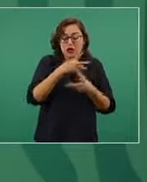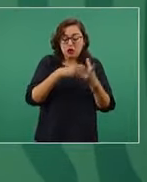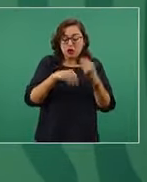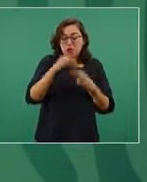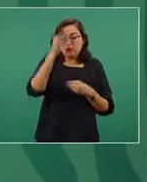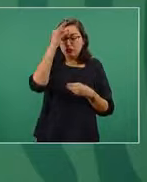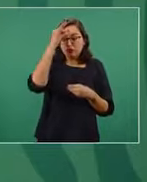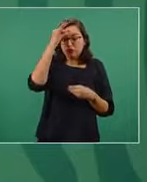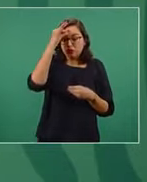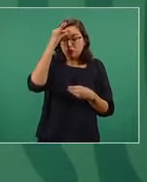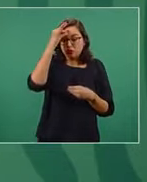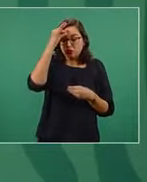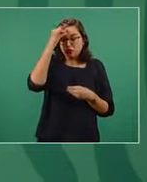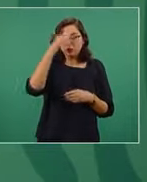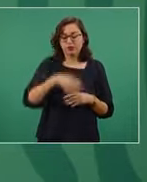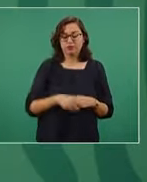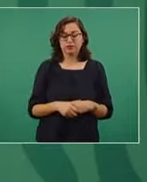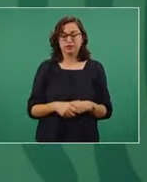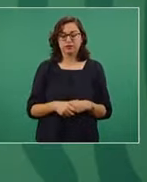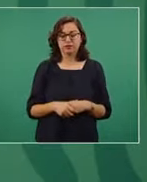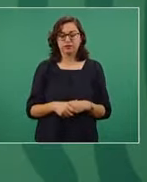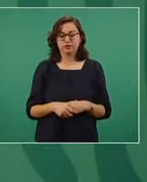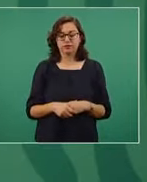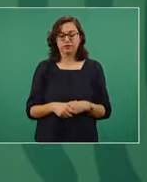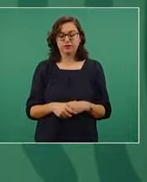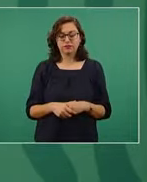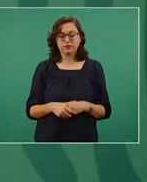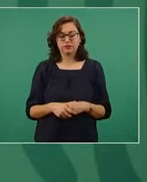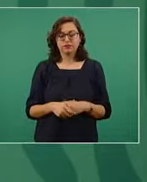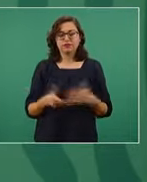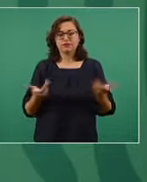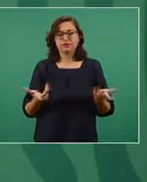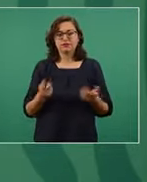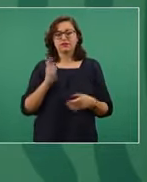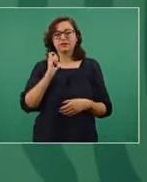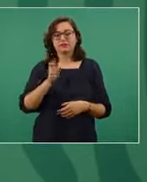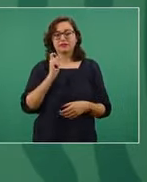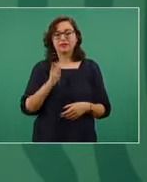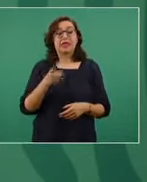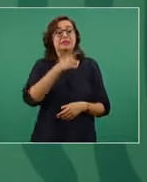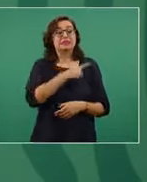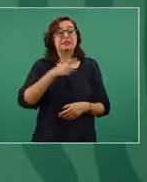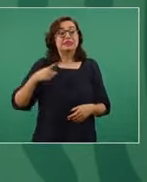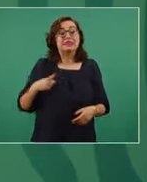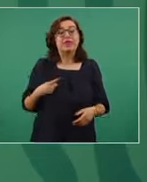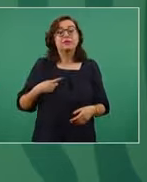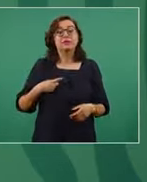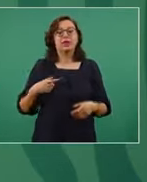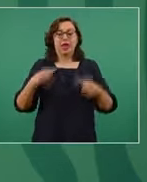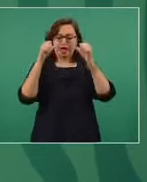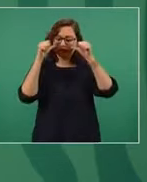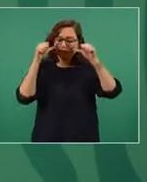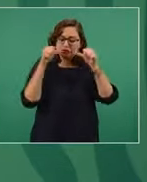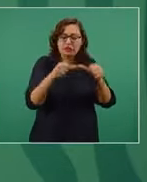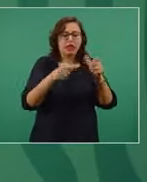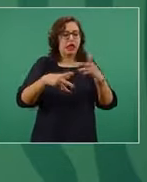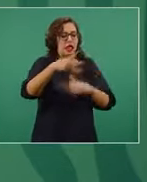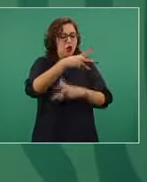indicando de que había que atender la economía, que ahí estaba la clave.